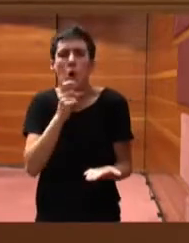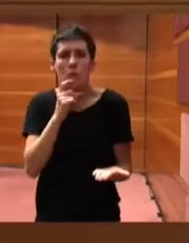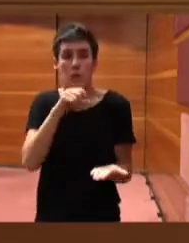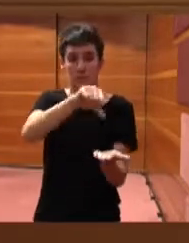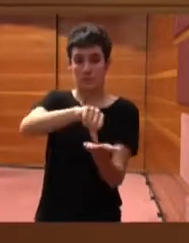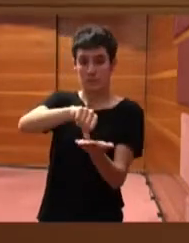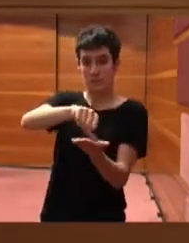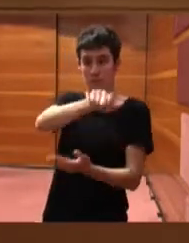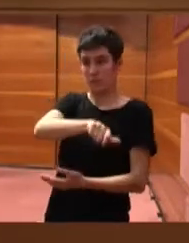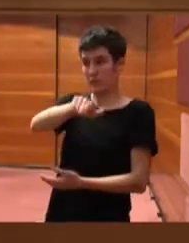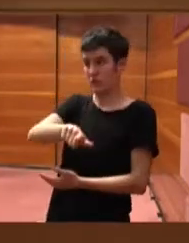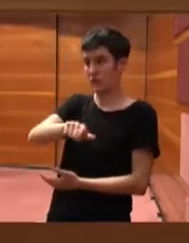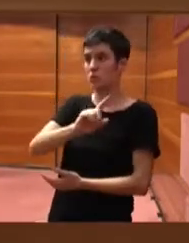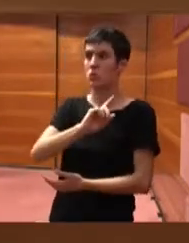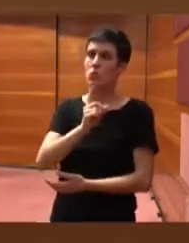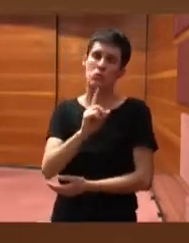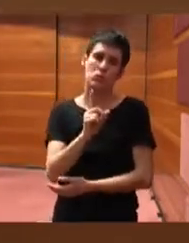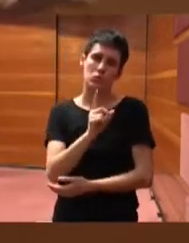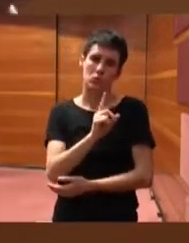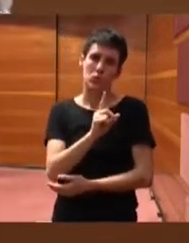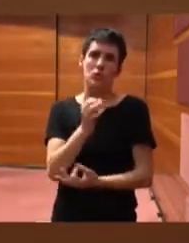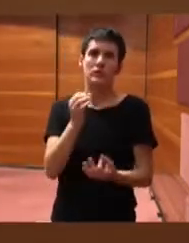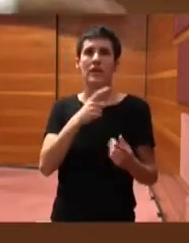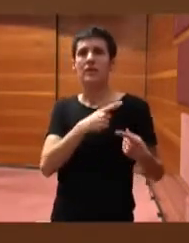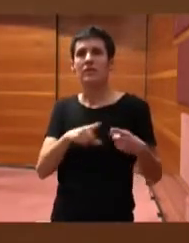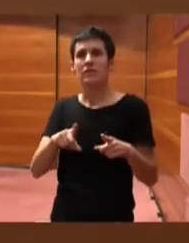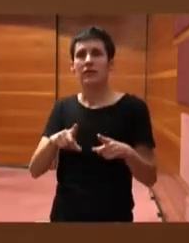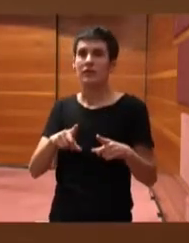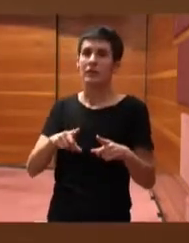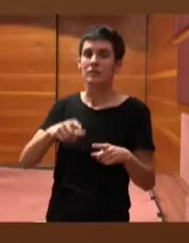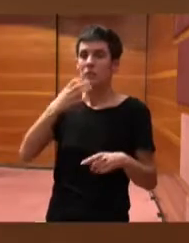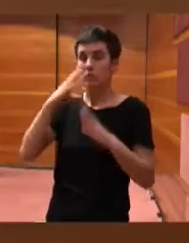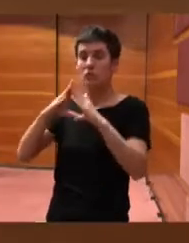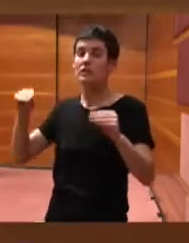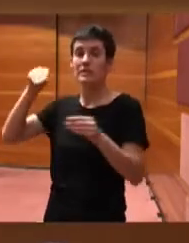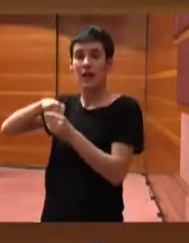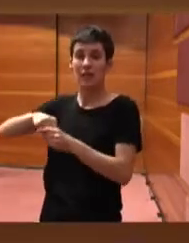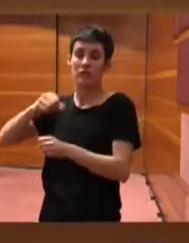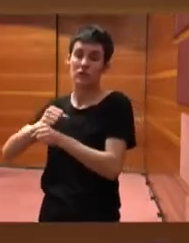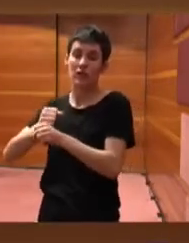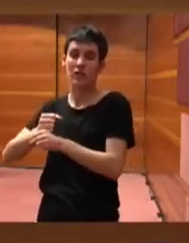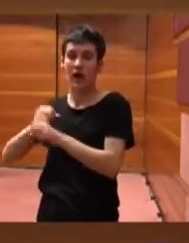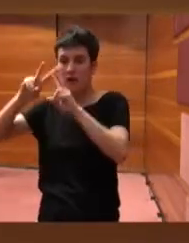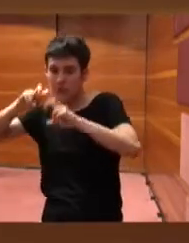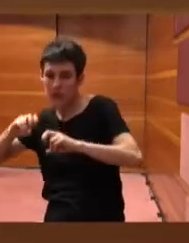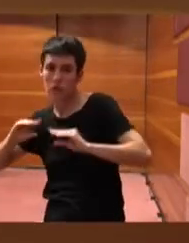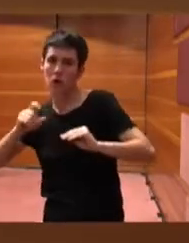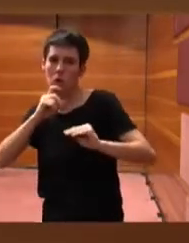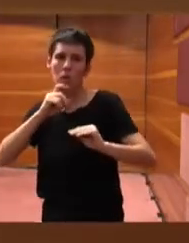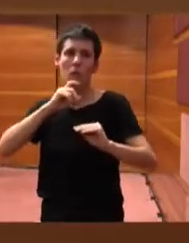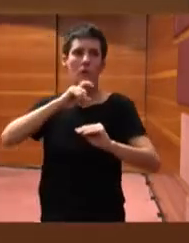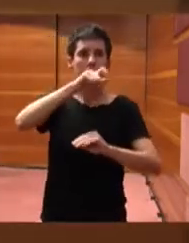¿eh? Es muy diferente el uso que hacen los investigadores universitarios de la información, los periodistas, los partidos de la